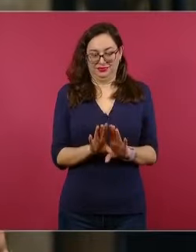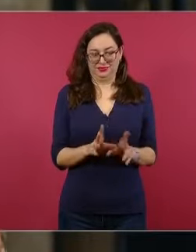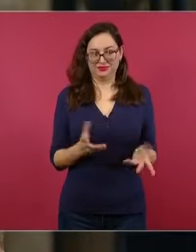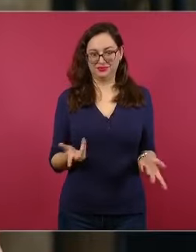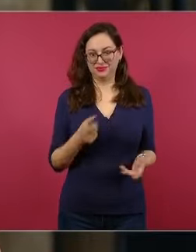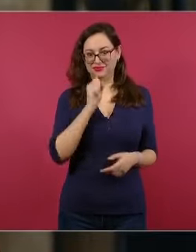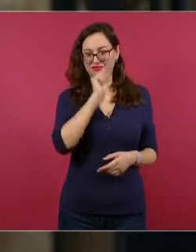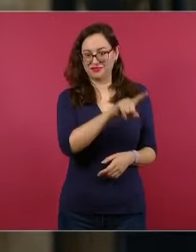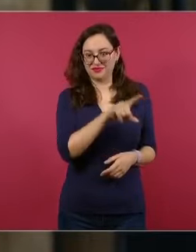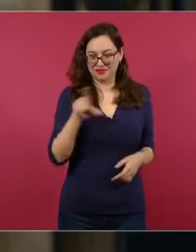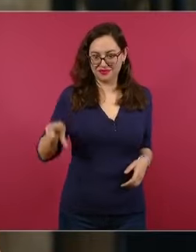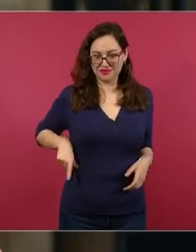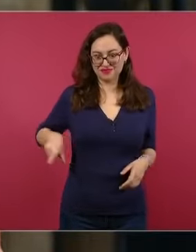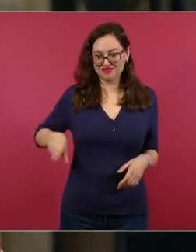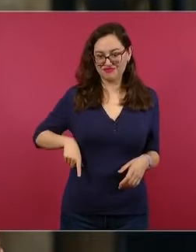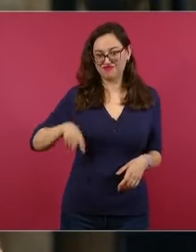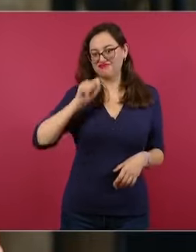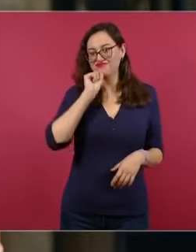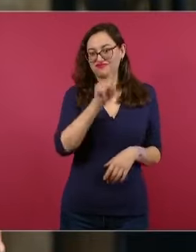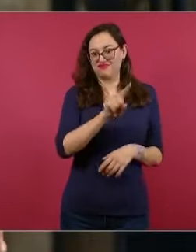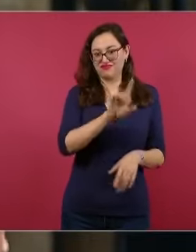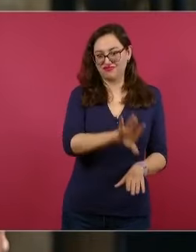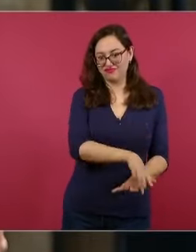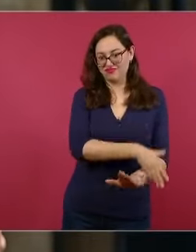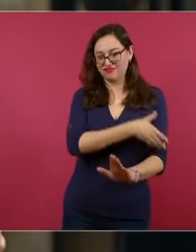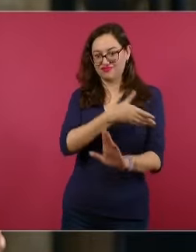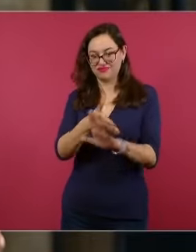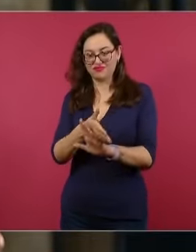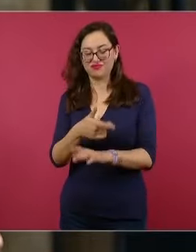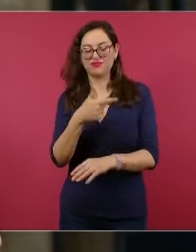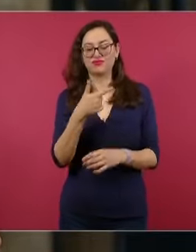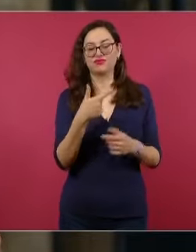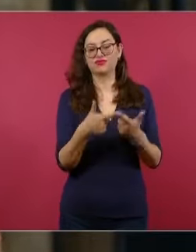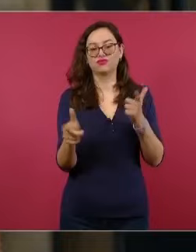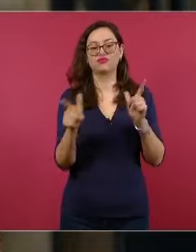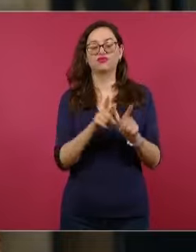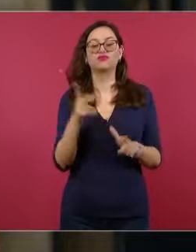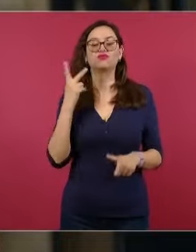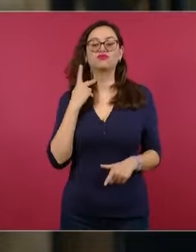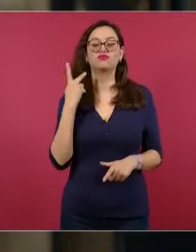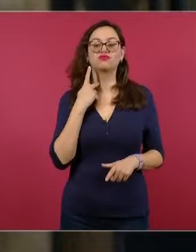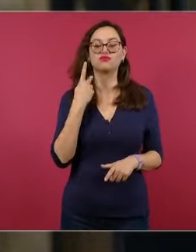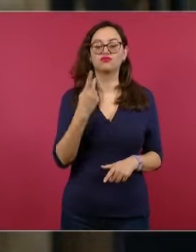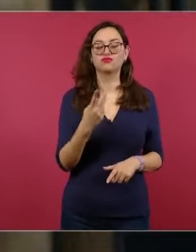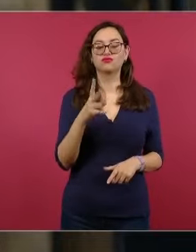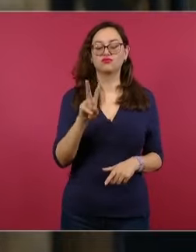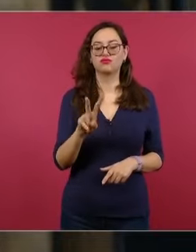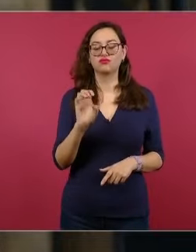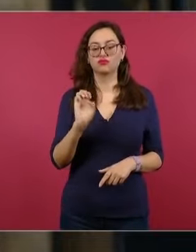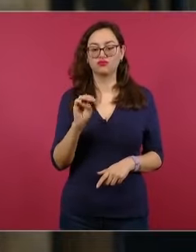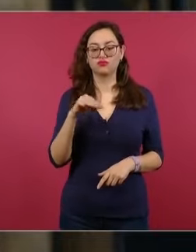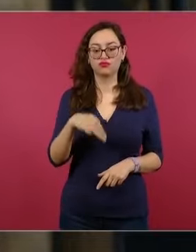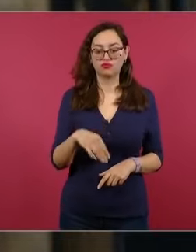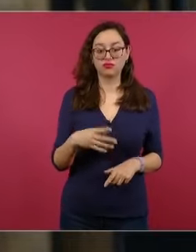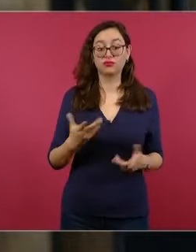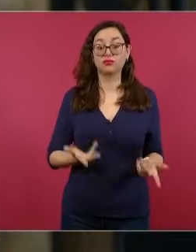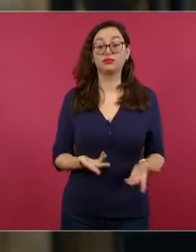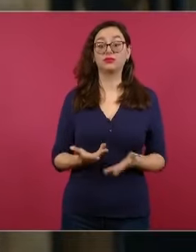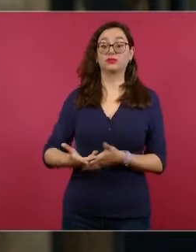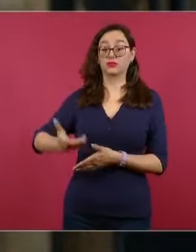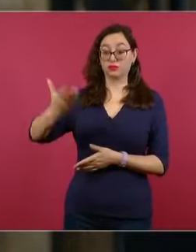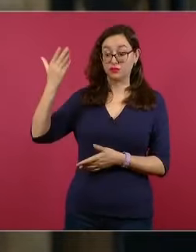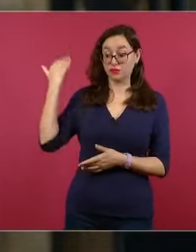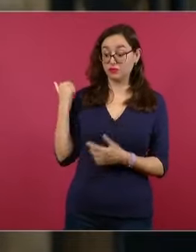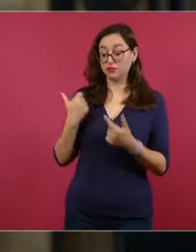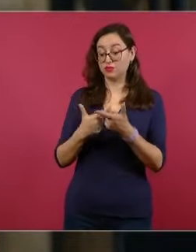es una situación complicada porque Incluso el comité Estatal directivo de morena el pasado sábado emitió un muy